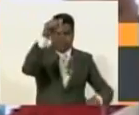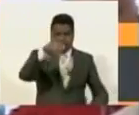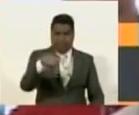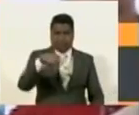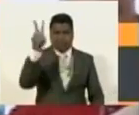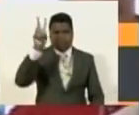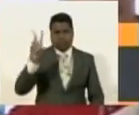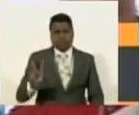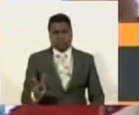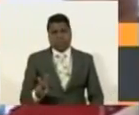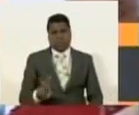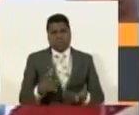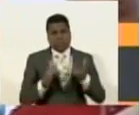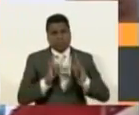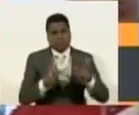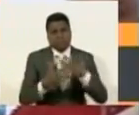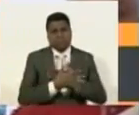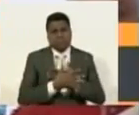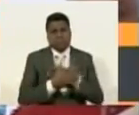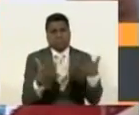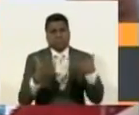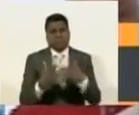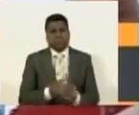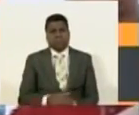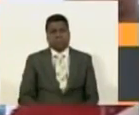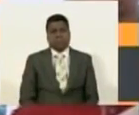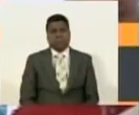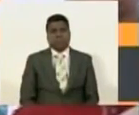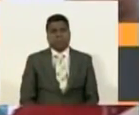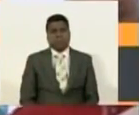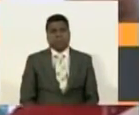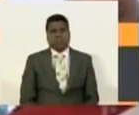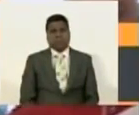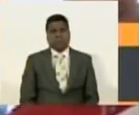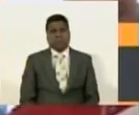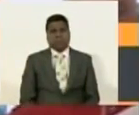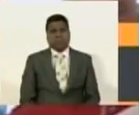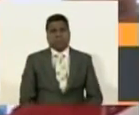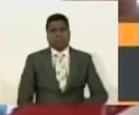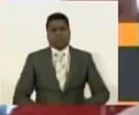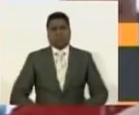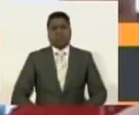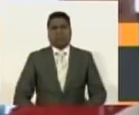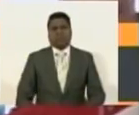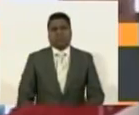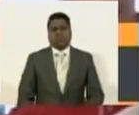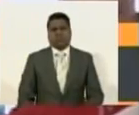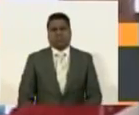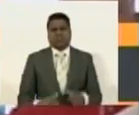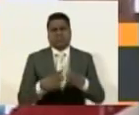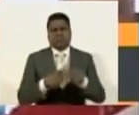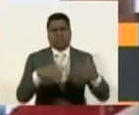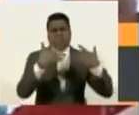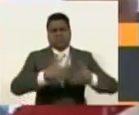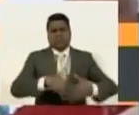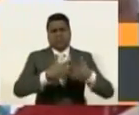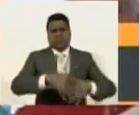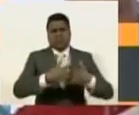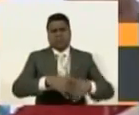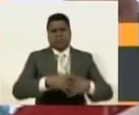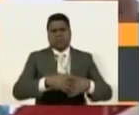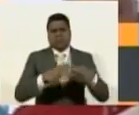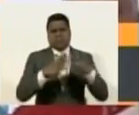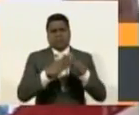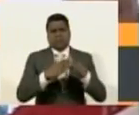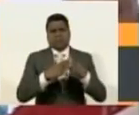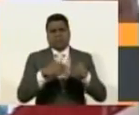nacionalista, no, el empresariado que está esperando que el gobierno le dé los dólares, es contigo, Lorenzo Mendoza, para montar sus